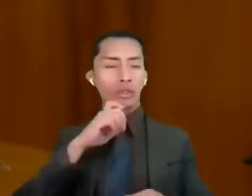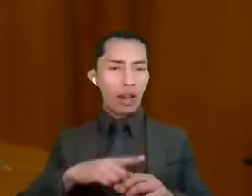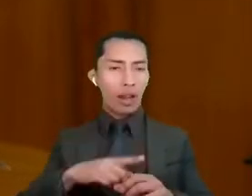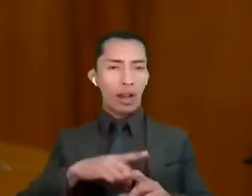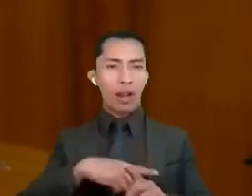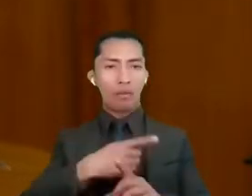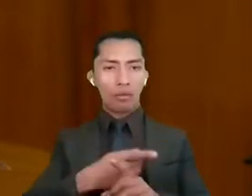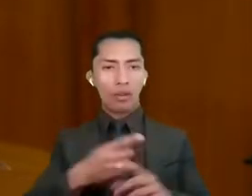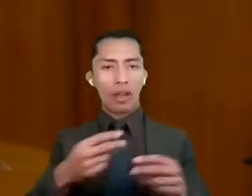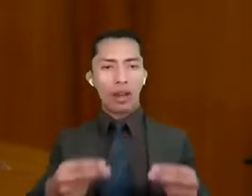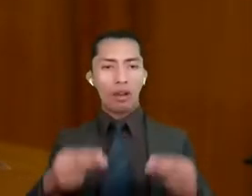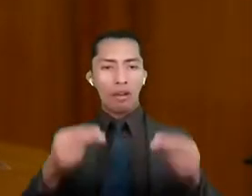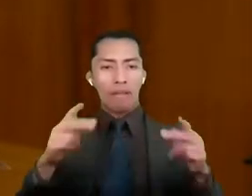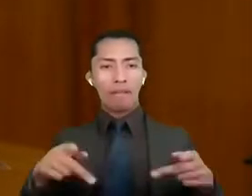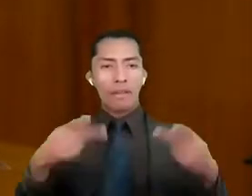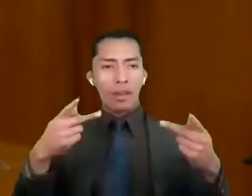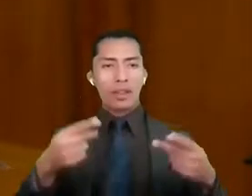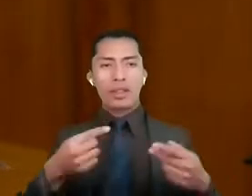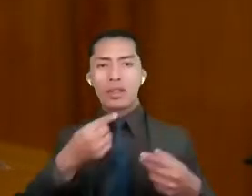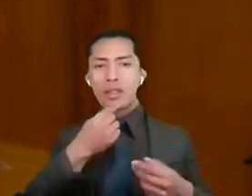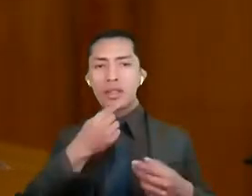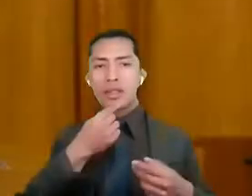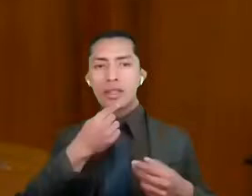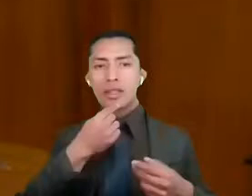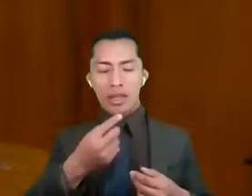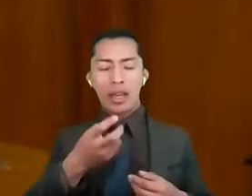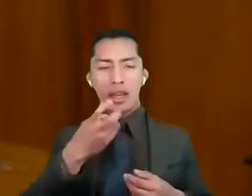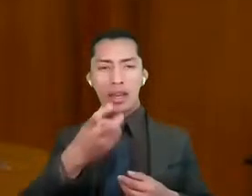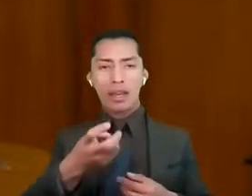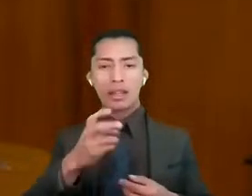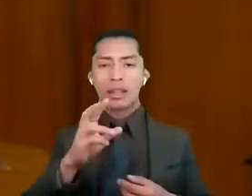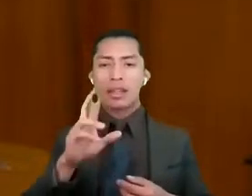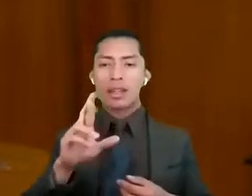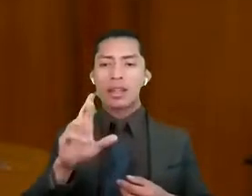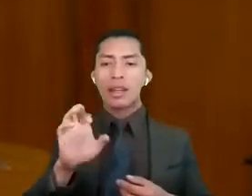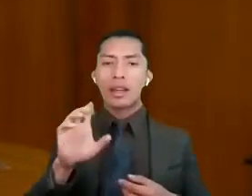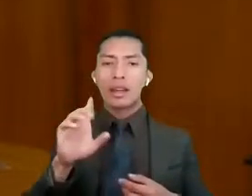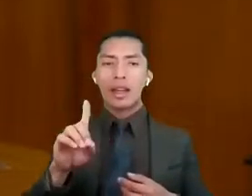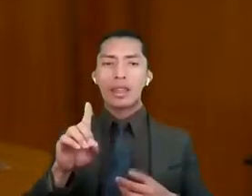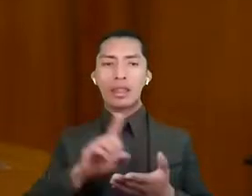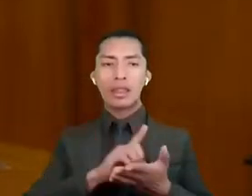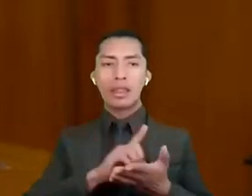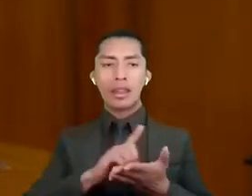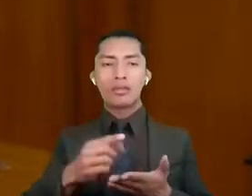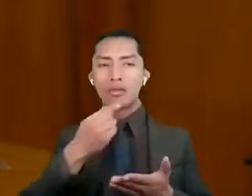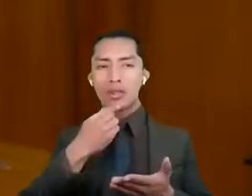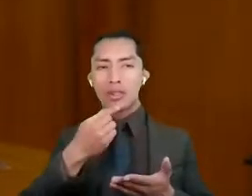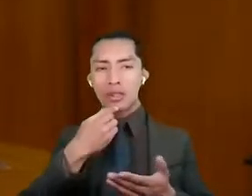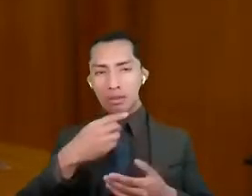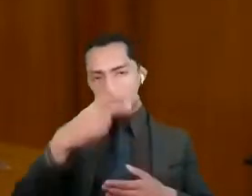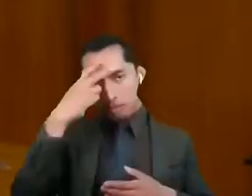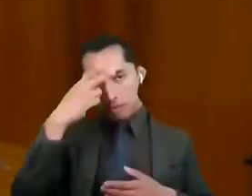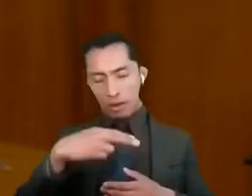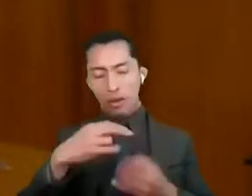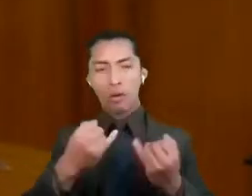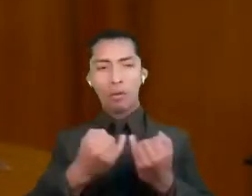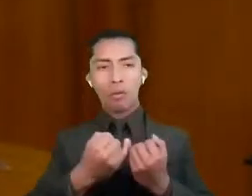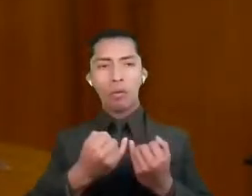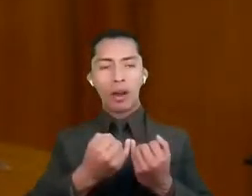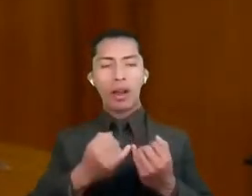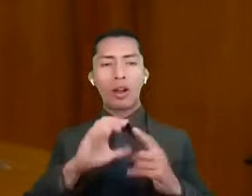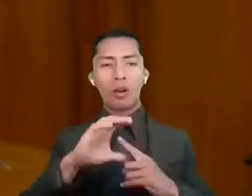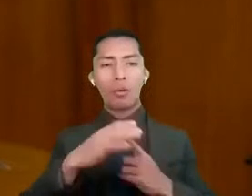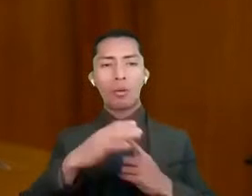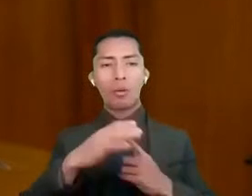u otros fines, realizado por la Red de los Derechos de la Infancia en México y la Comisión Nacional de Búsqueda de